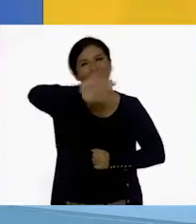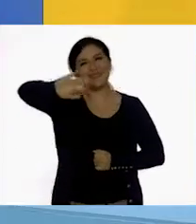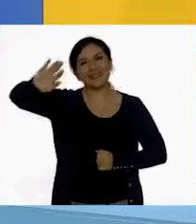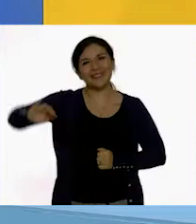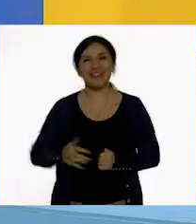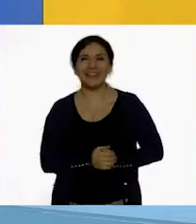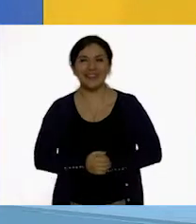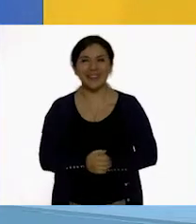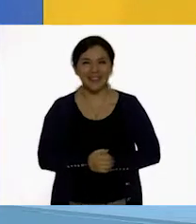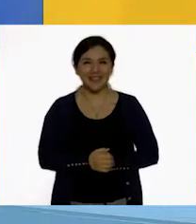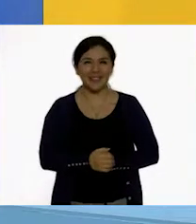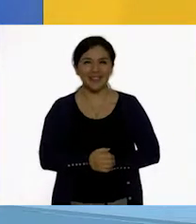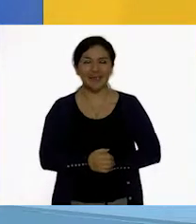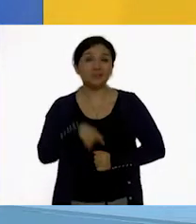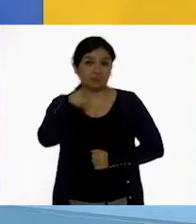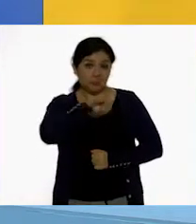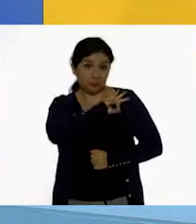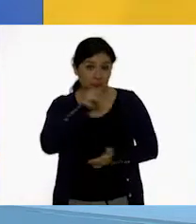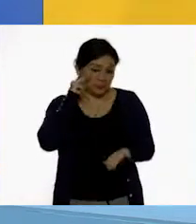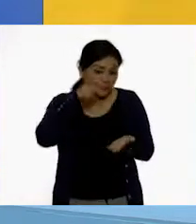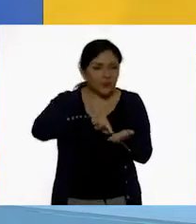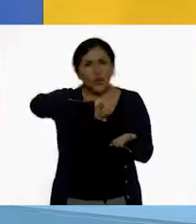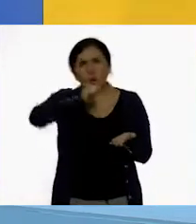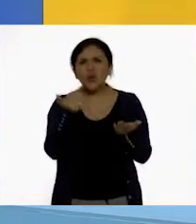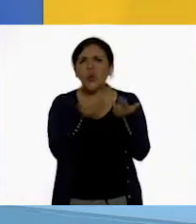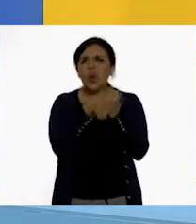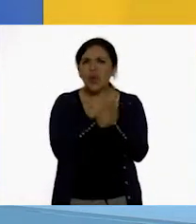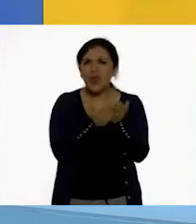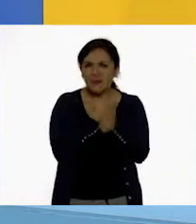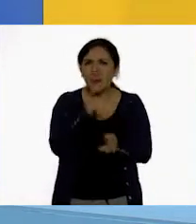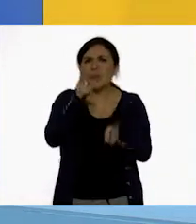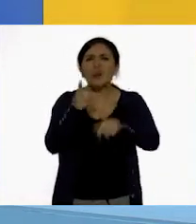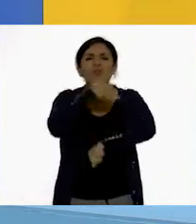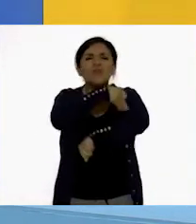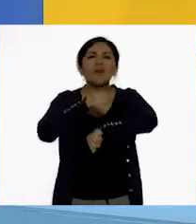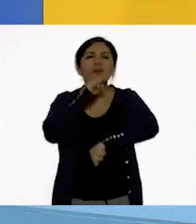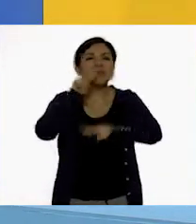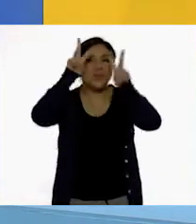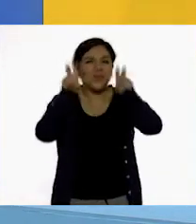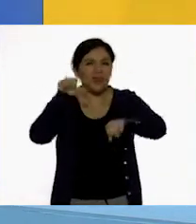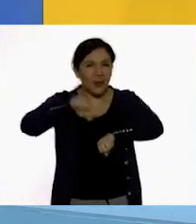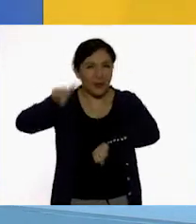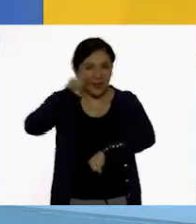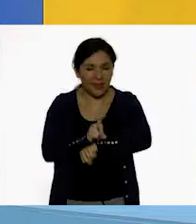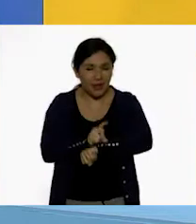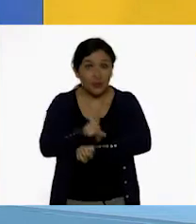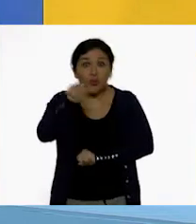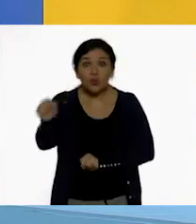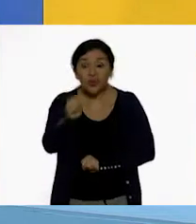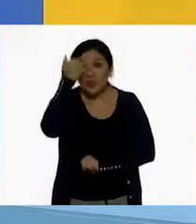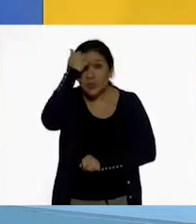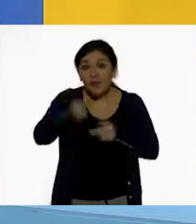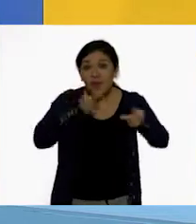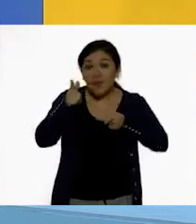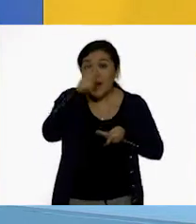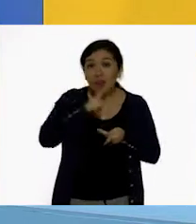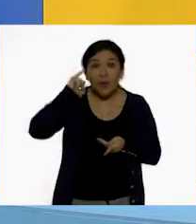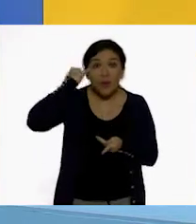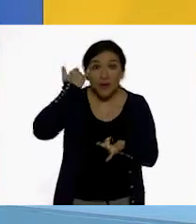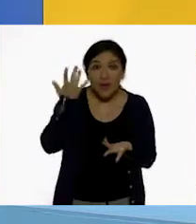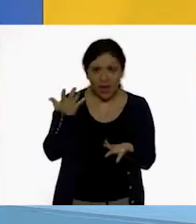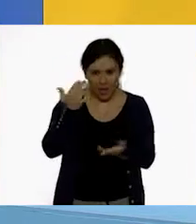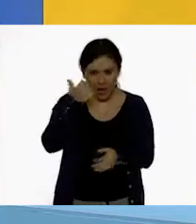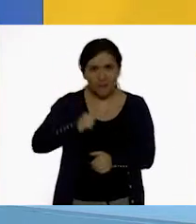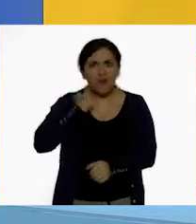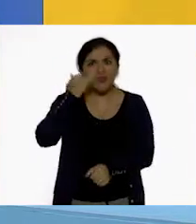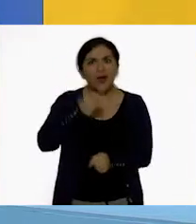¡Adiós! Si te es posible, consulta otros libros y comenta el tema de hoy con tu familia. Si tienes la fortuna de hablar una lengua